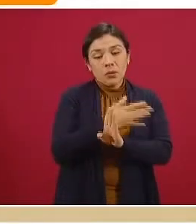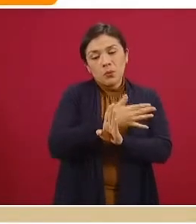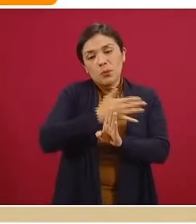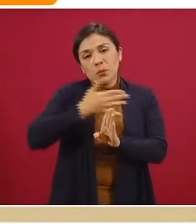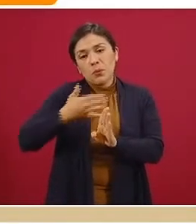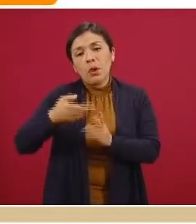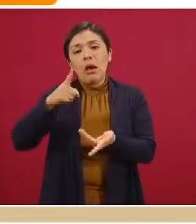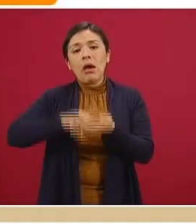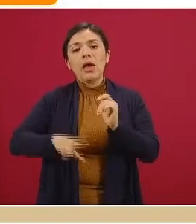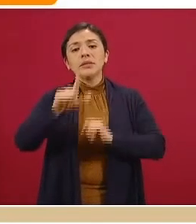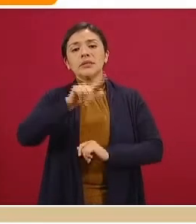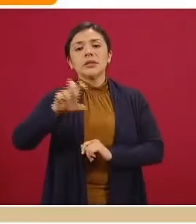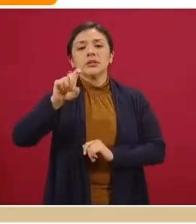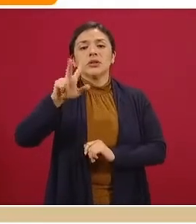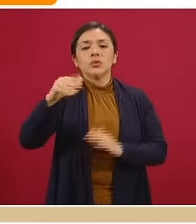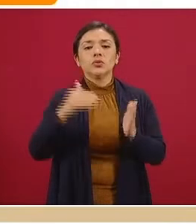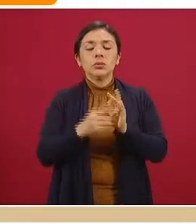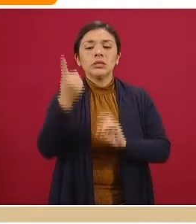las